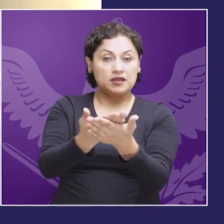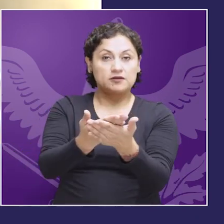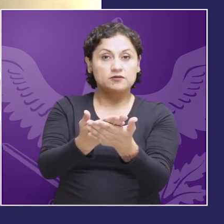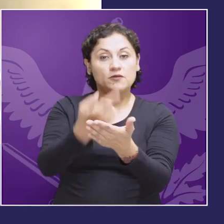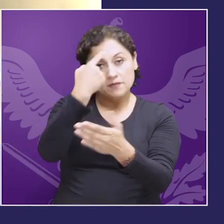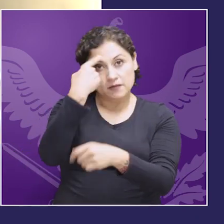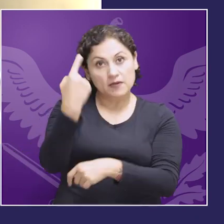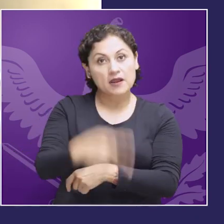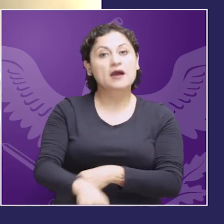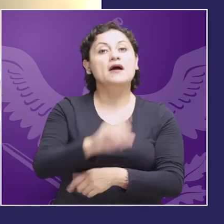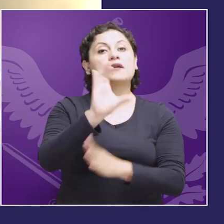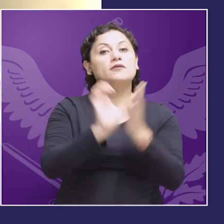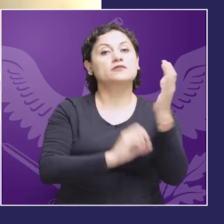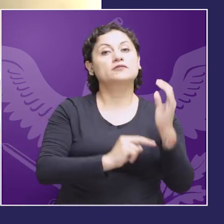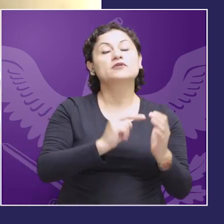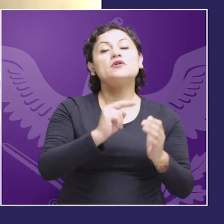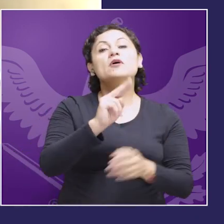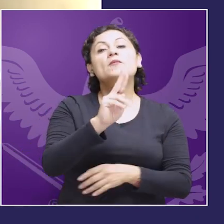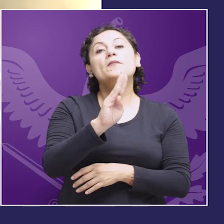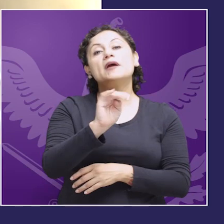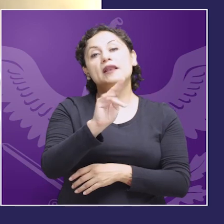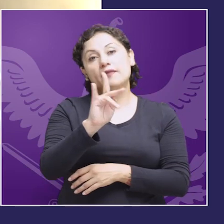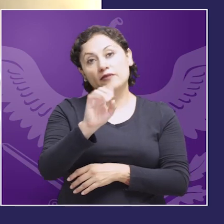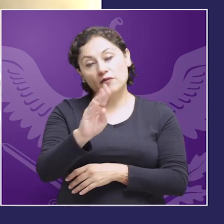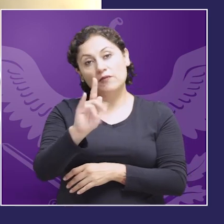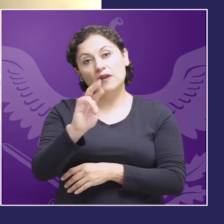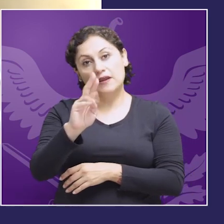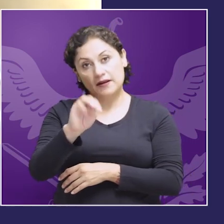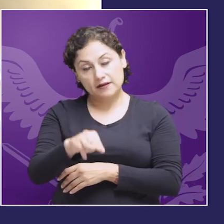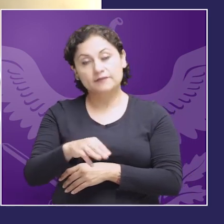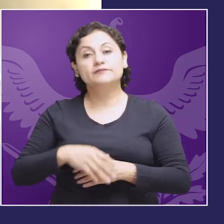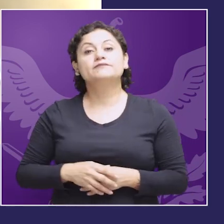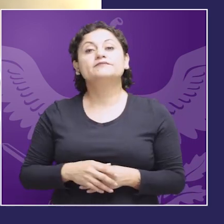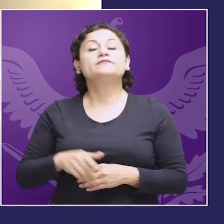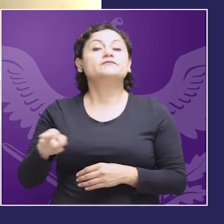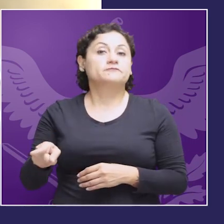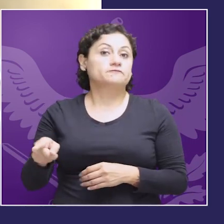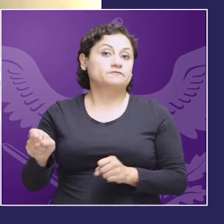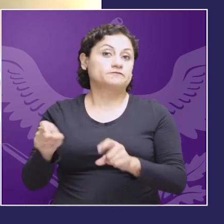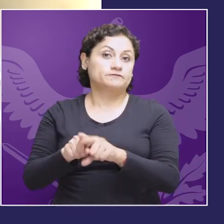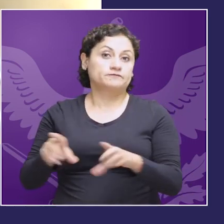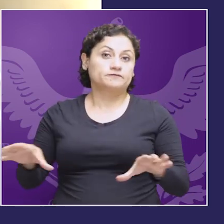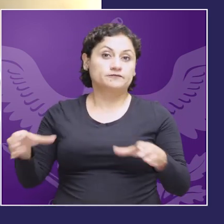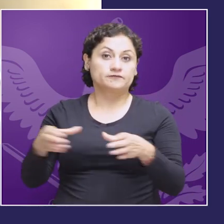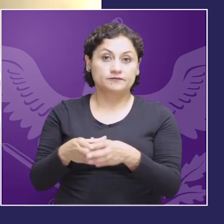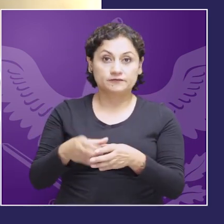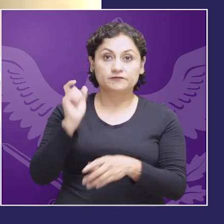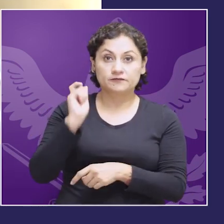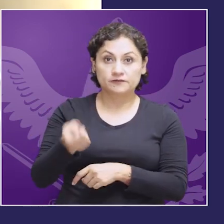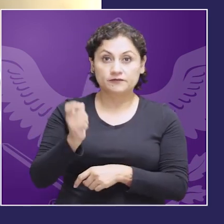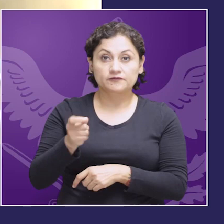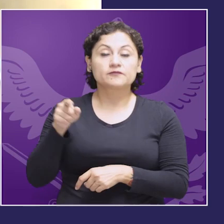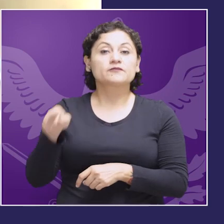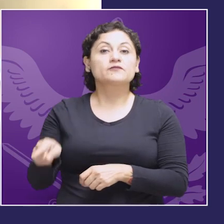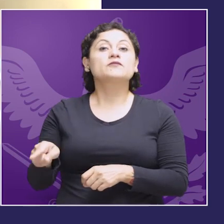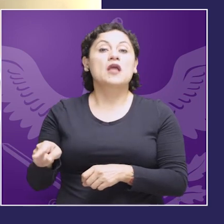de convención de Belén do Pará, tiene instalado con la CIM un